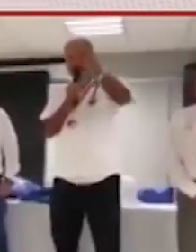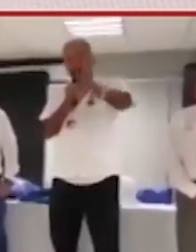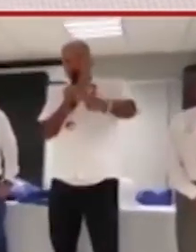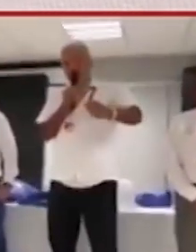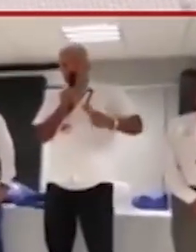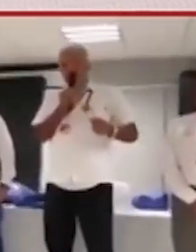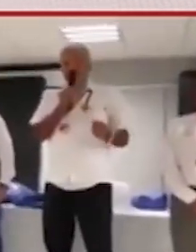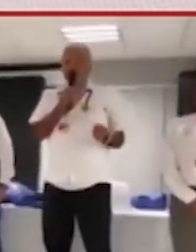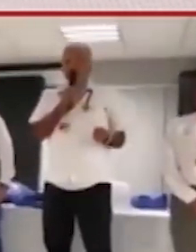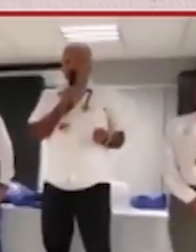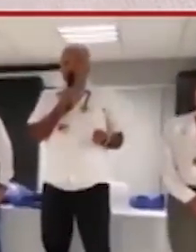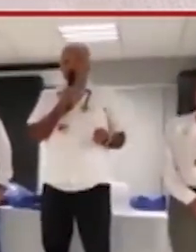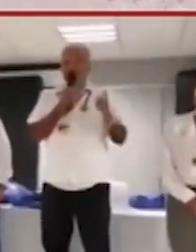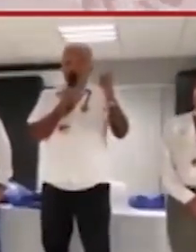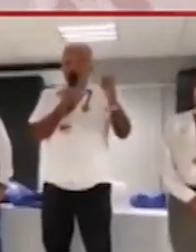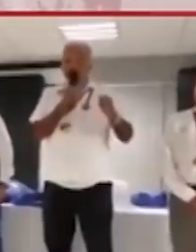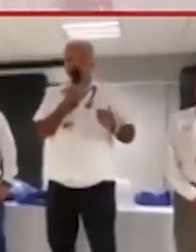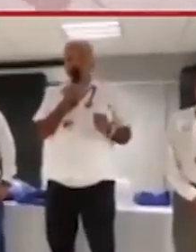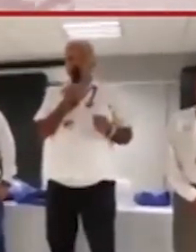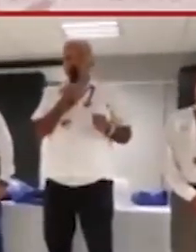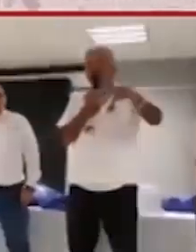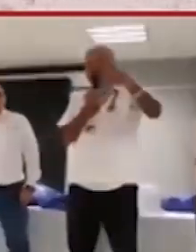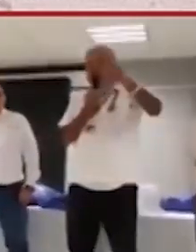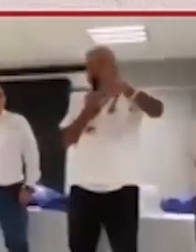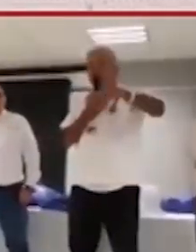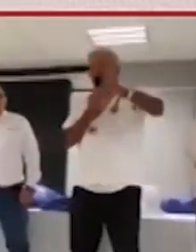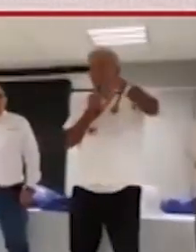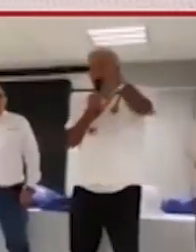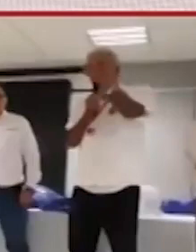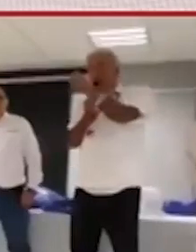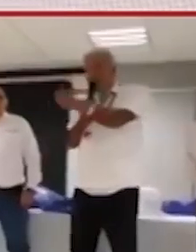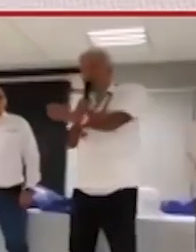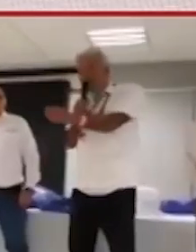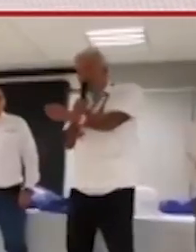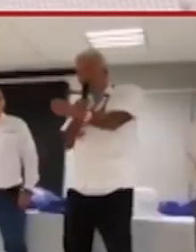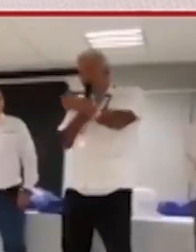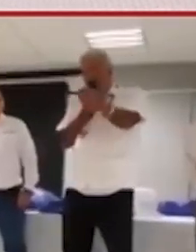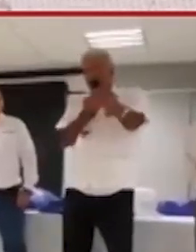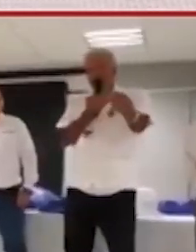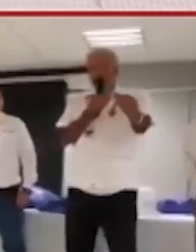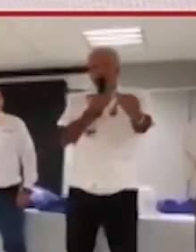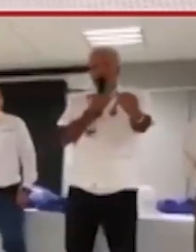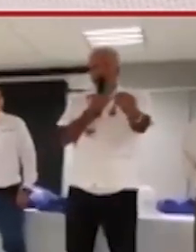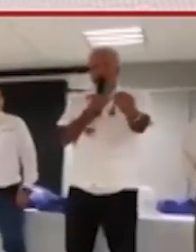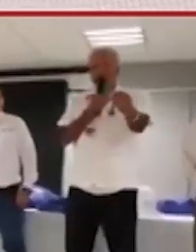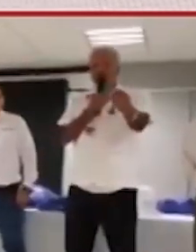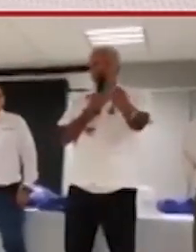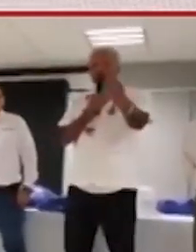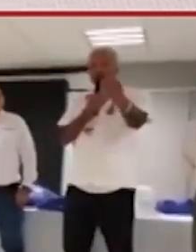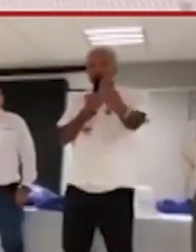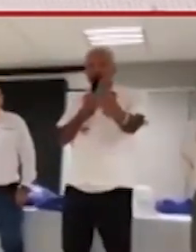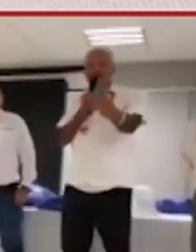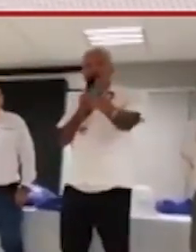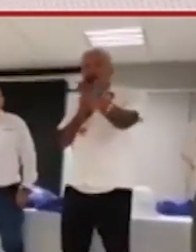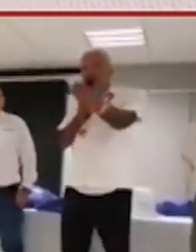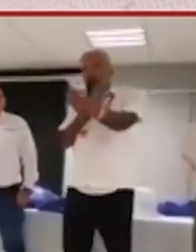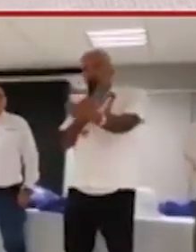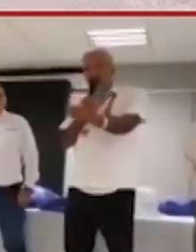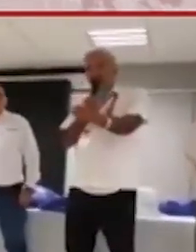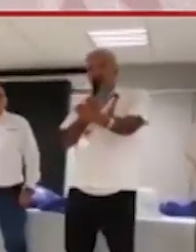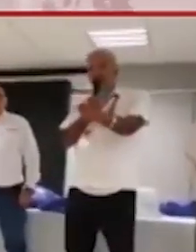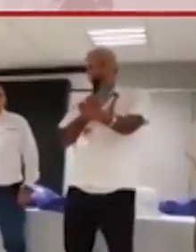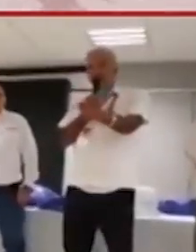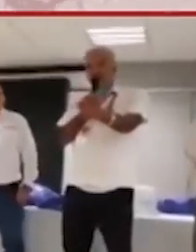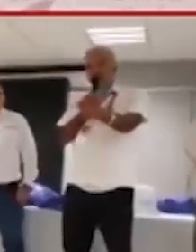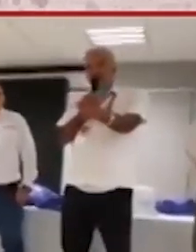criticado por esto yo creo que estamos viviendo un ambiente en los últimos años de un ataque a